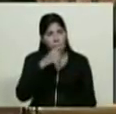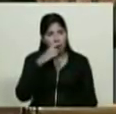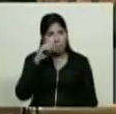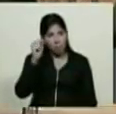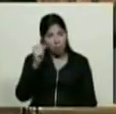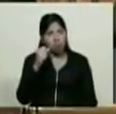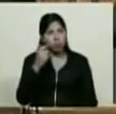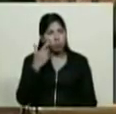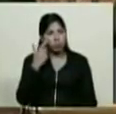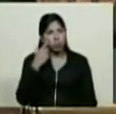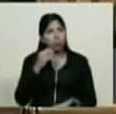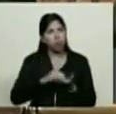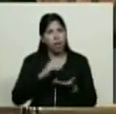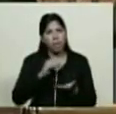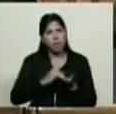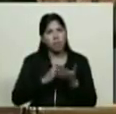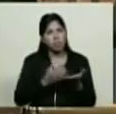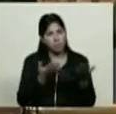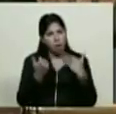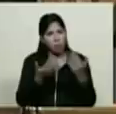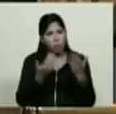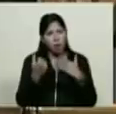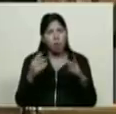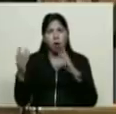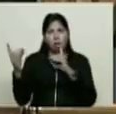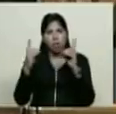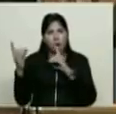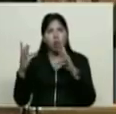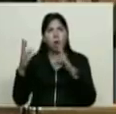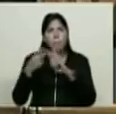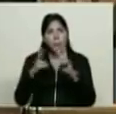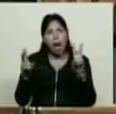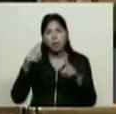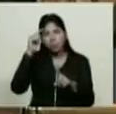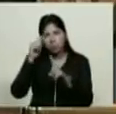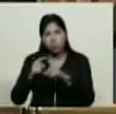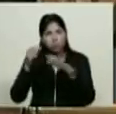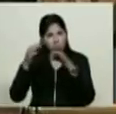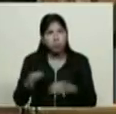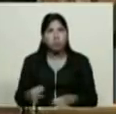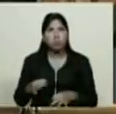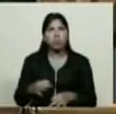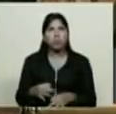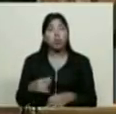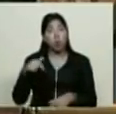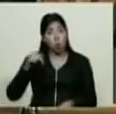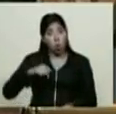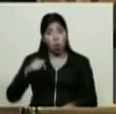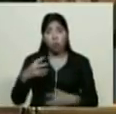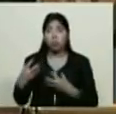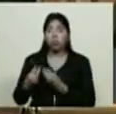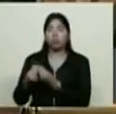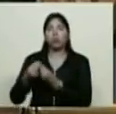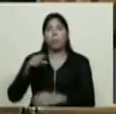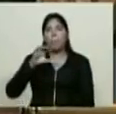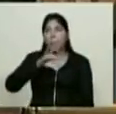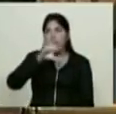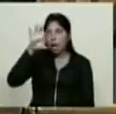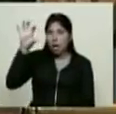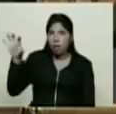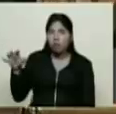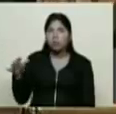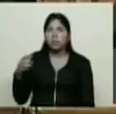la República Bolivariana de Venezuela. Al día de hoy, y con el acompañamiento de otros países del mundo,